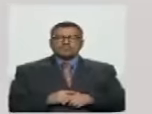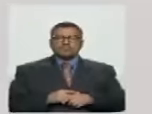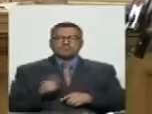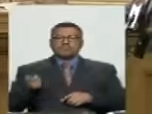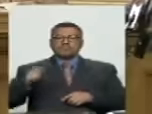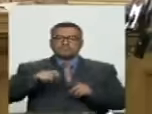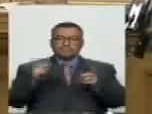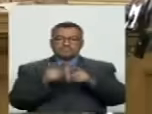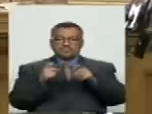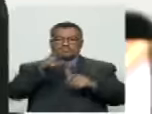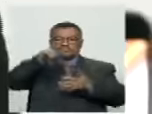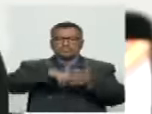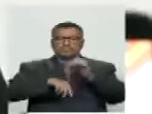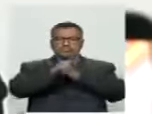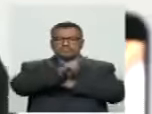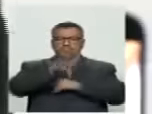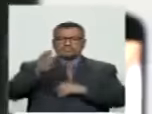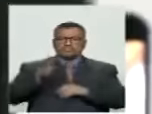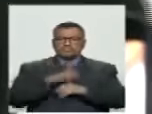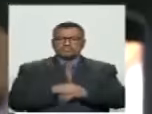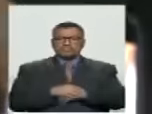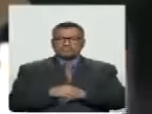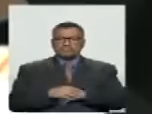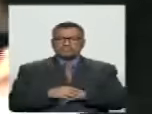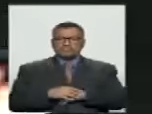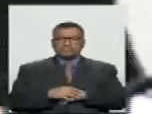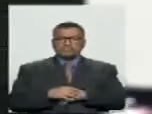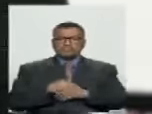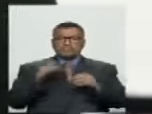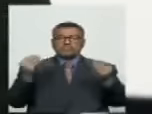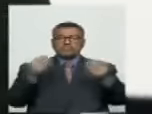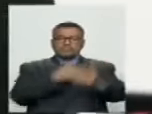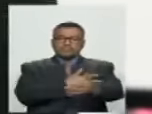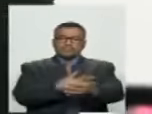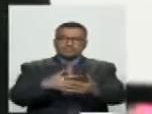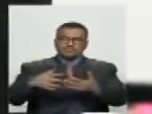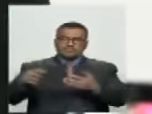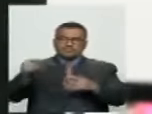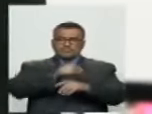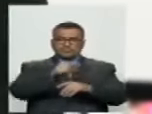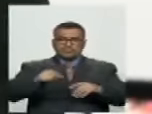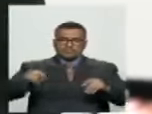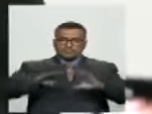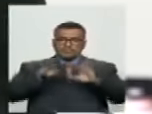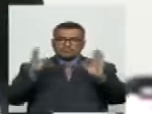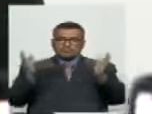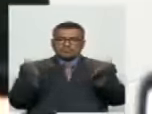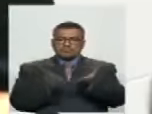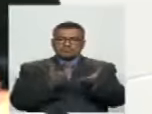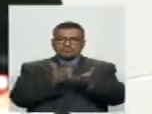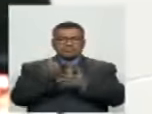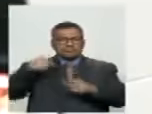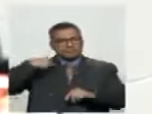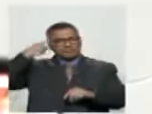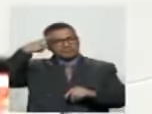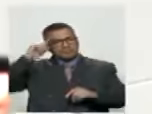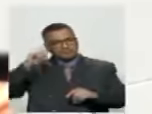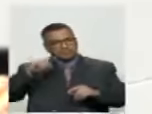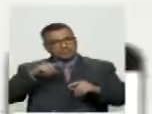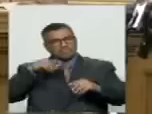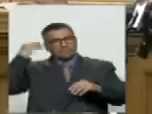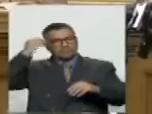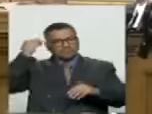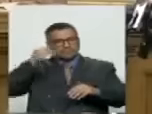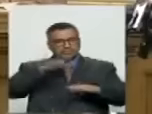mes de agosto del año 2024, hay millones de habitantes de este planeta que siguen creyendo que la Tierra es plana.